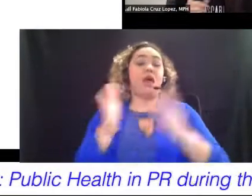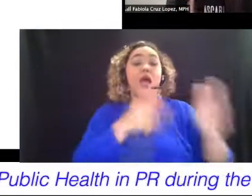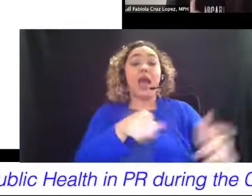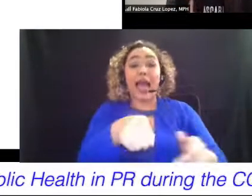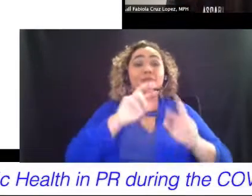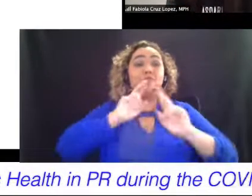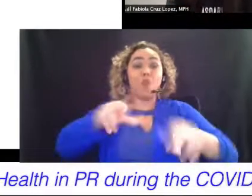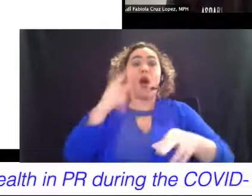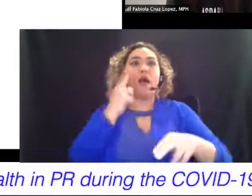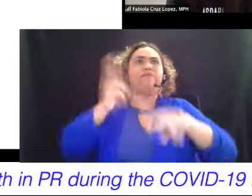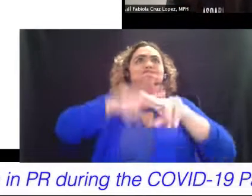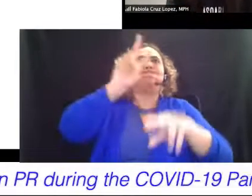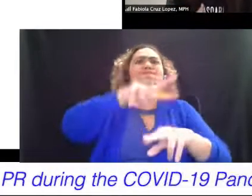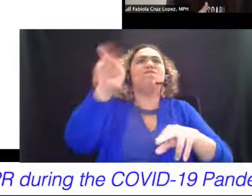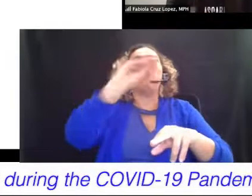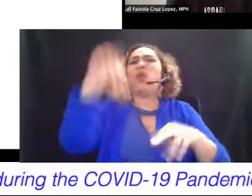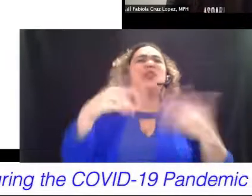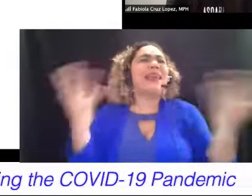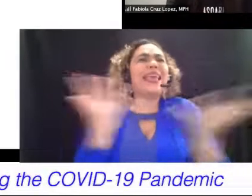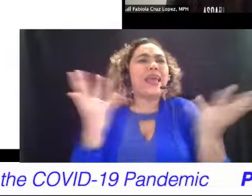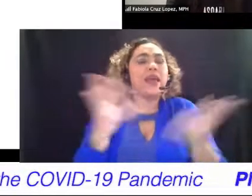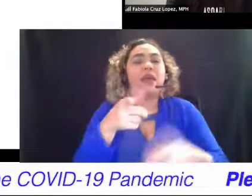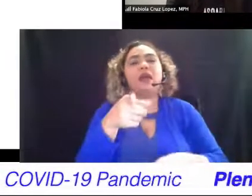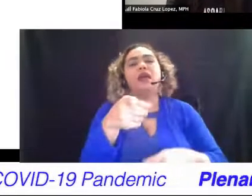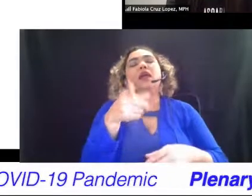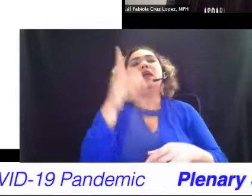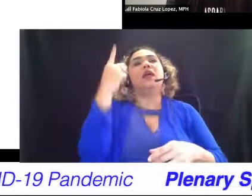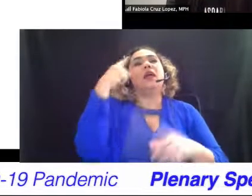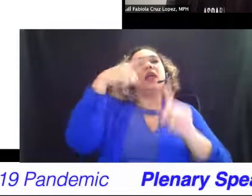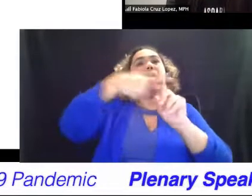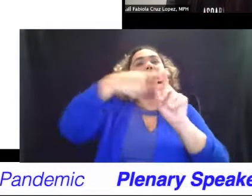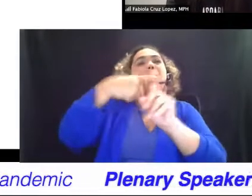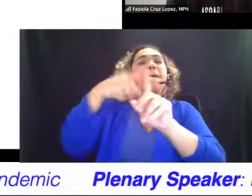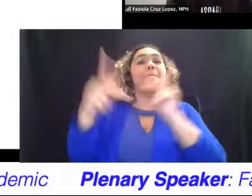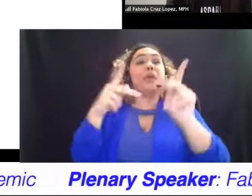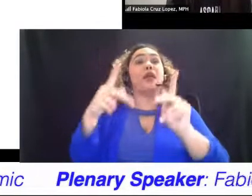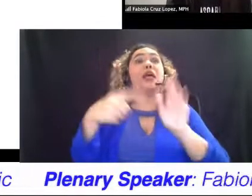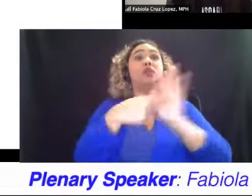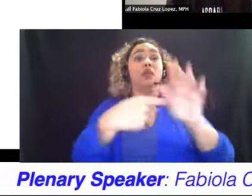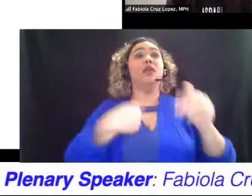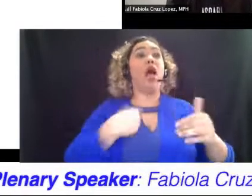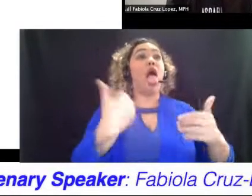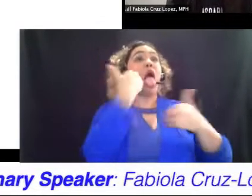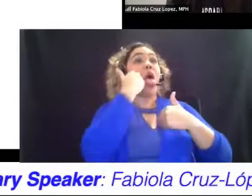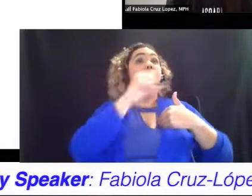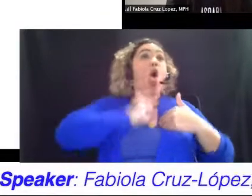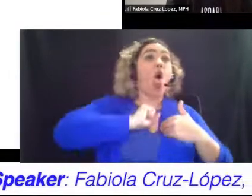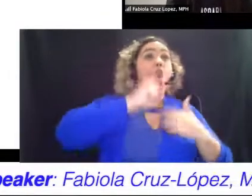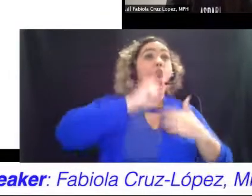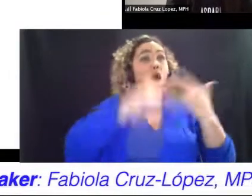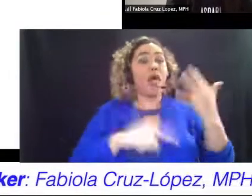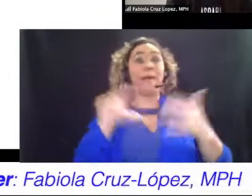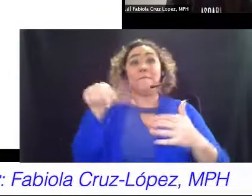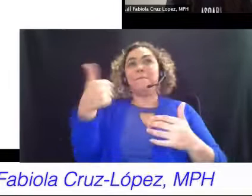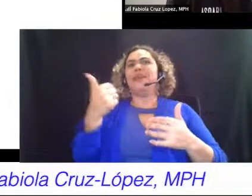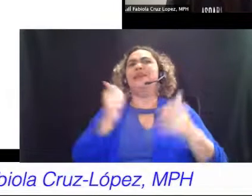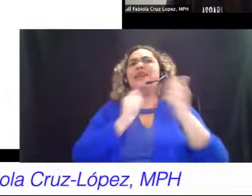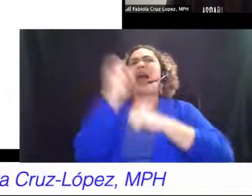un 22% los casos que presentan síntomas, pero casi siempre estaban en un